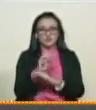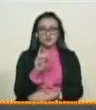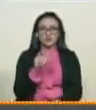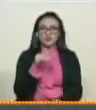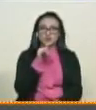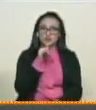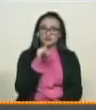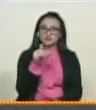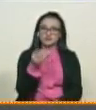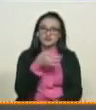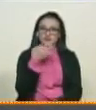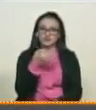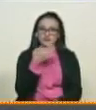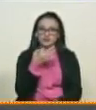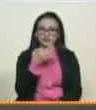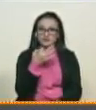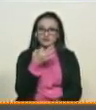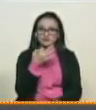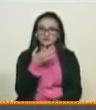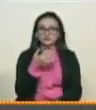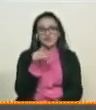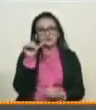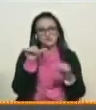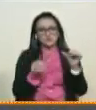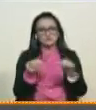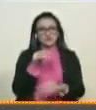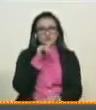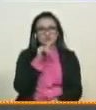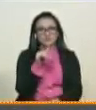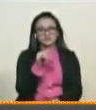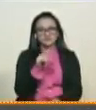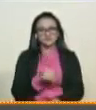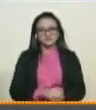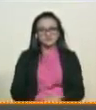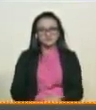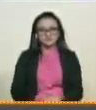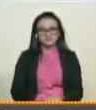emisión vespertina de la noticia. Hay mucho más que contarles. Quédese con nosotros, ya venimos.